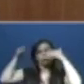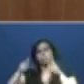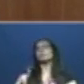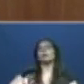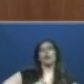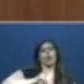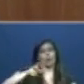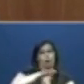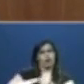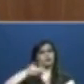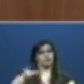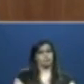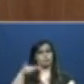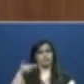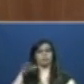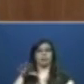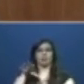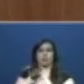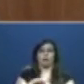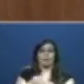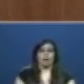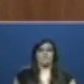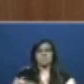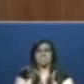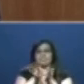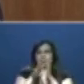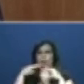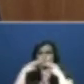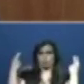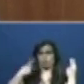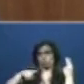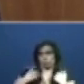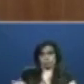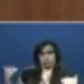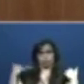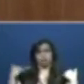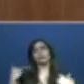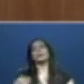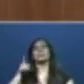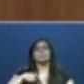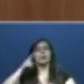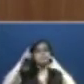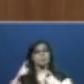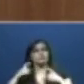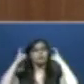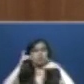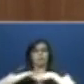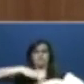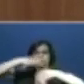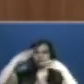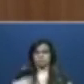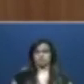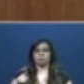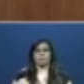de la comunidad que es la relativa a la prestación de los servicios públicos que tenemos encomendados y a los esfuerzos por garantizar la